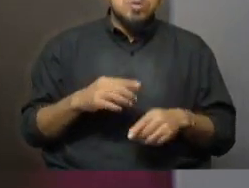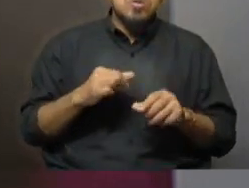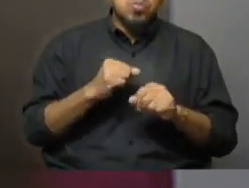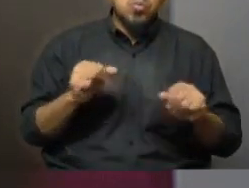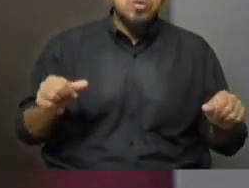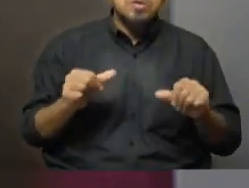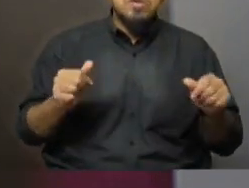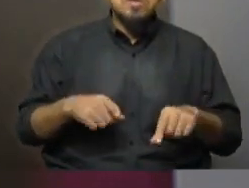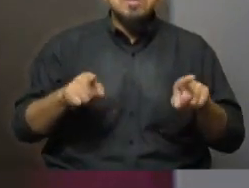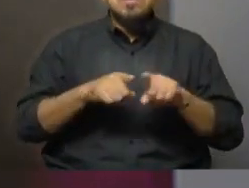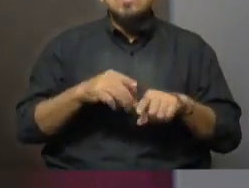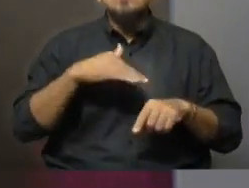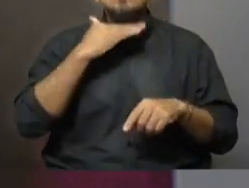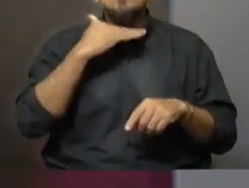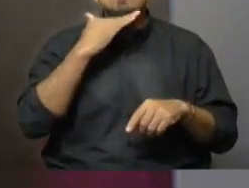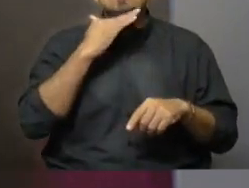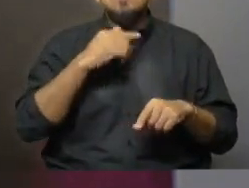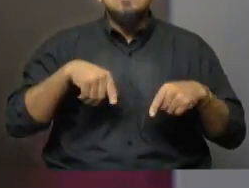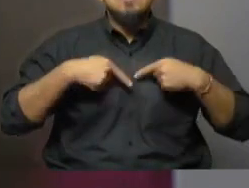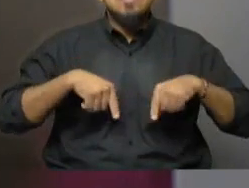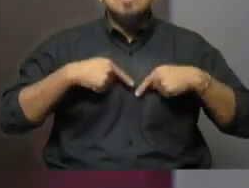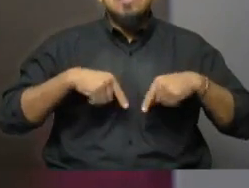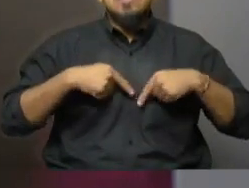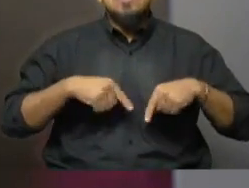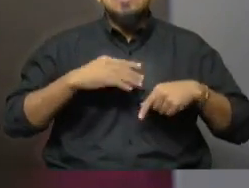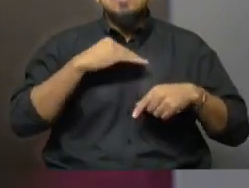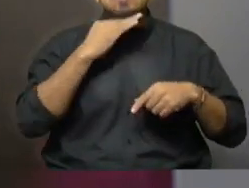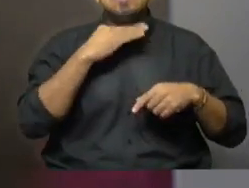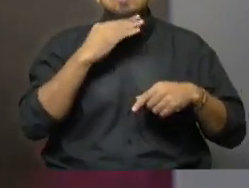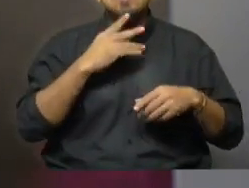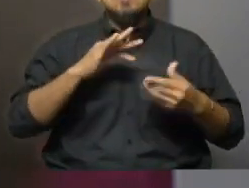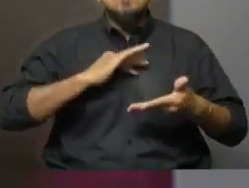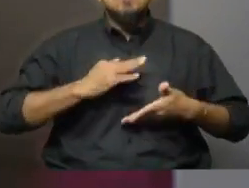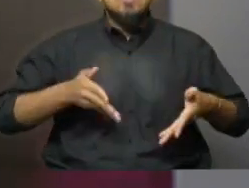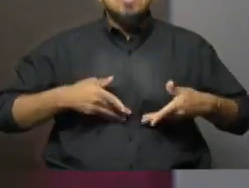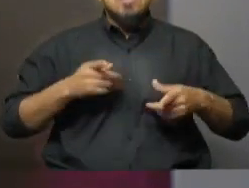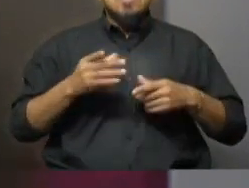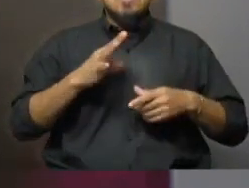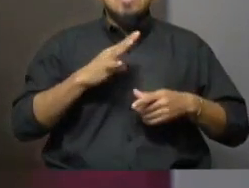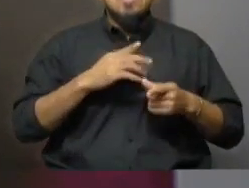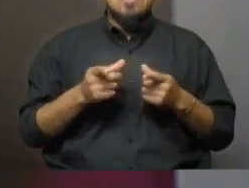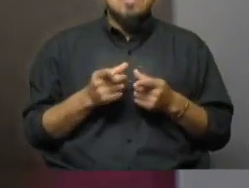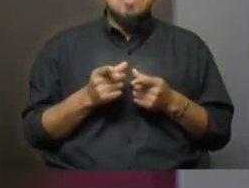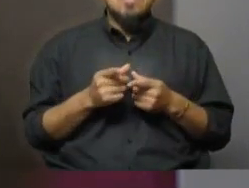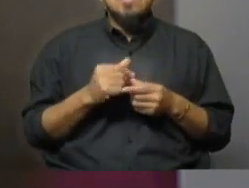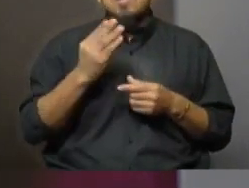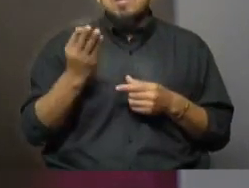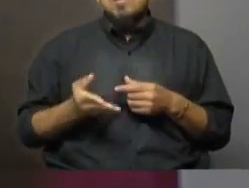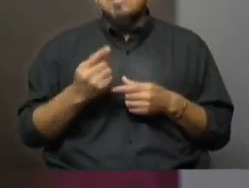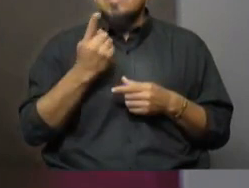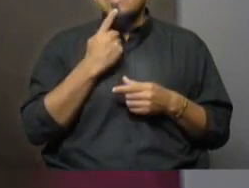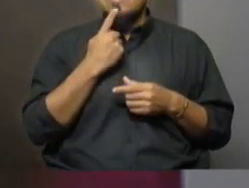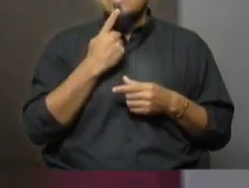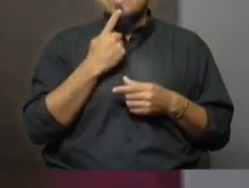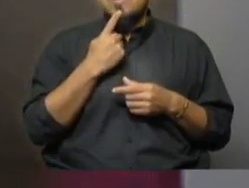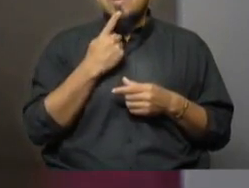mismo sucedió con Canelones, con la intendencia, el área de género. Uh-huh. Hay una actitud política